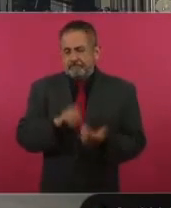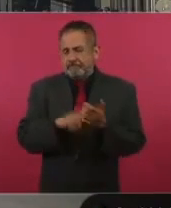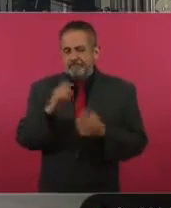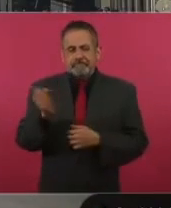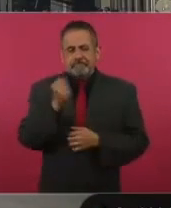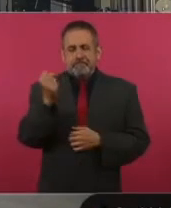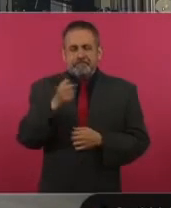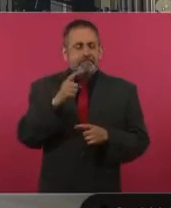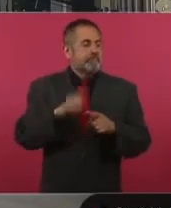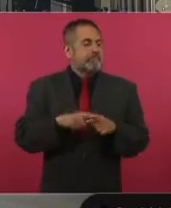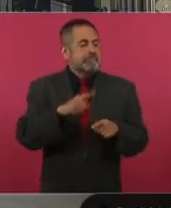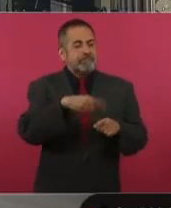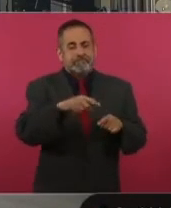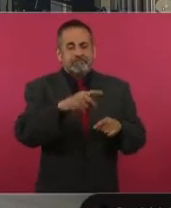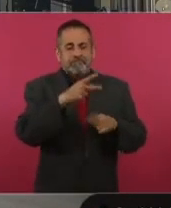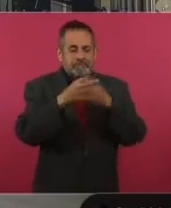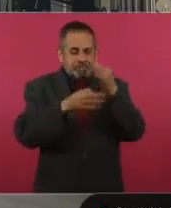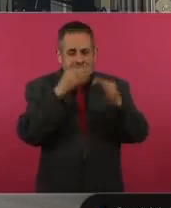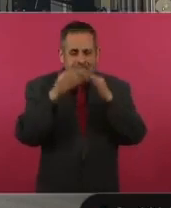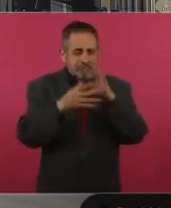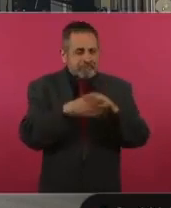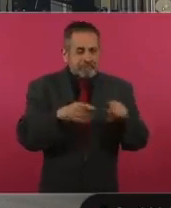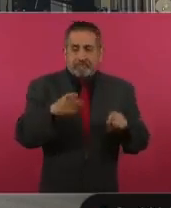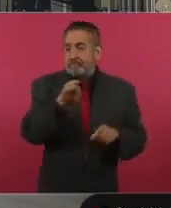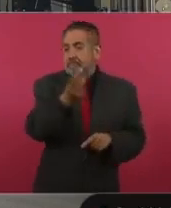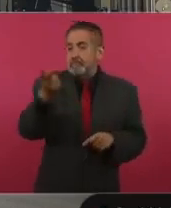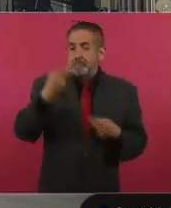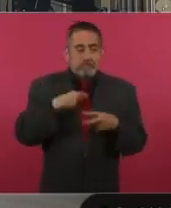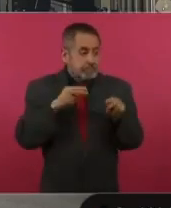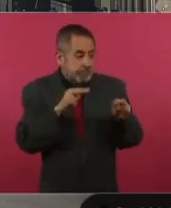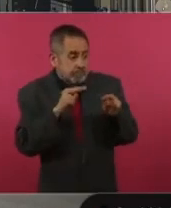Afortunadamente esos programas también no los ve mucha